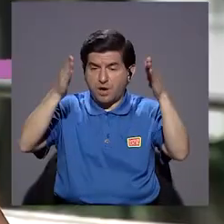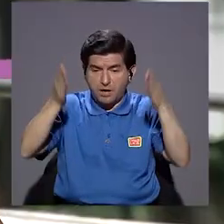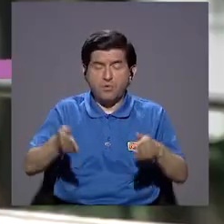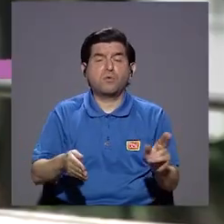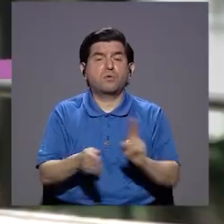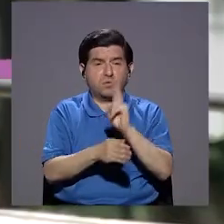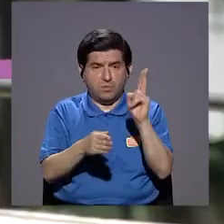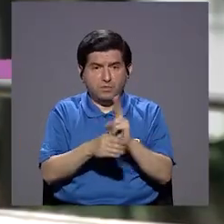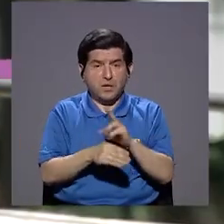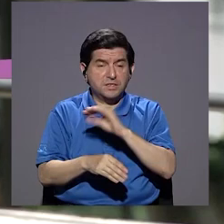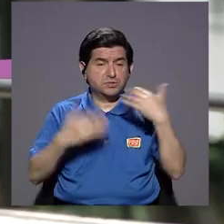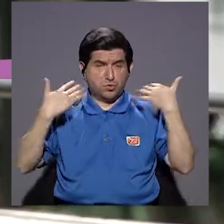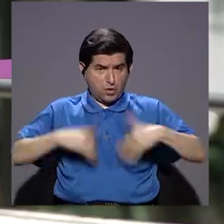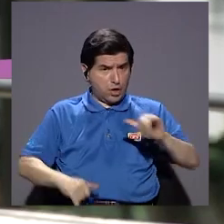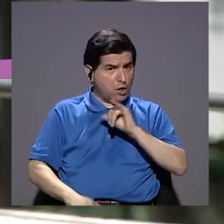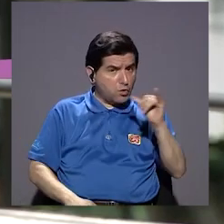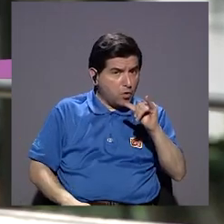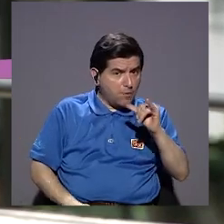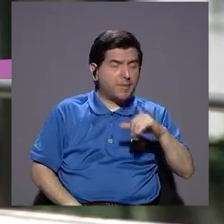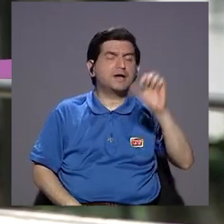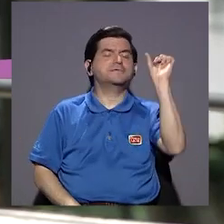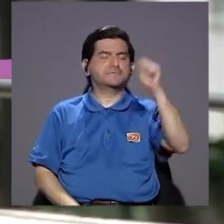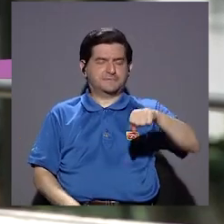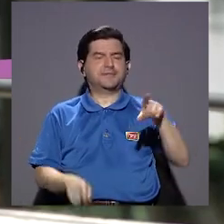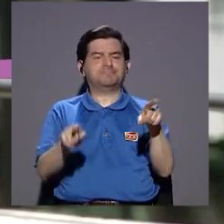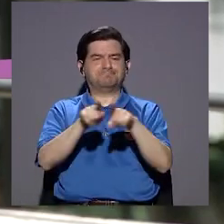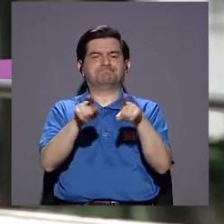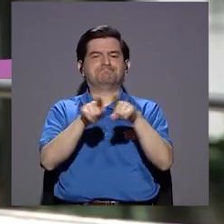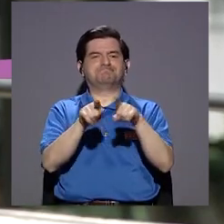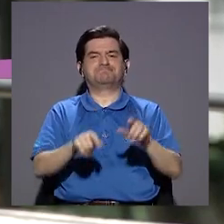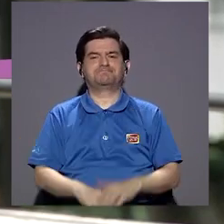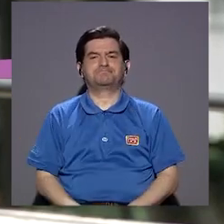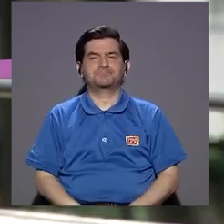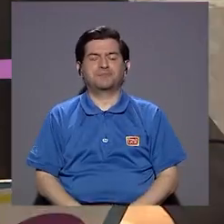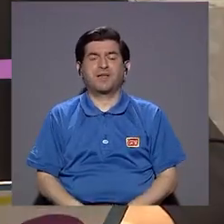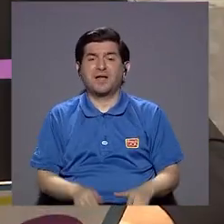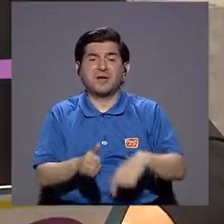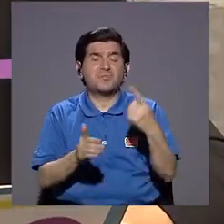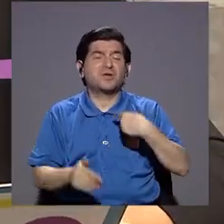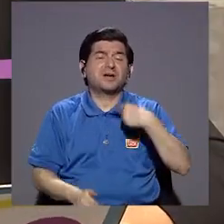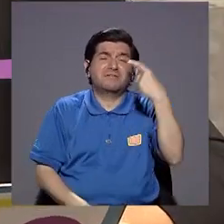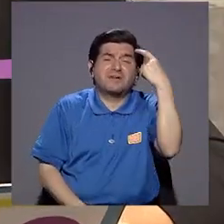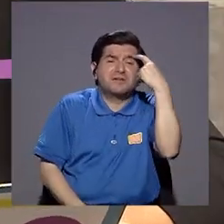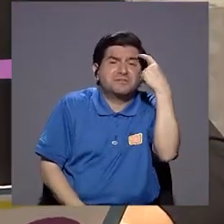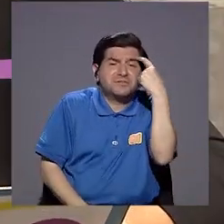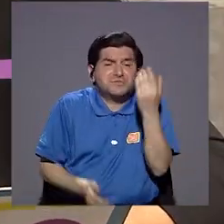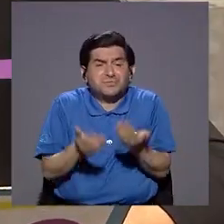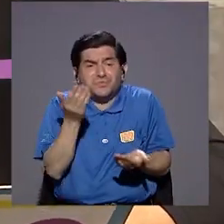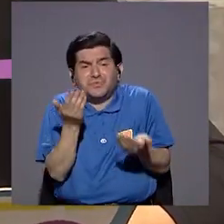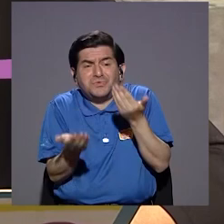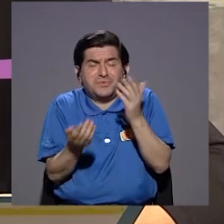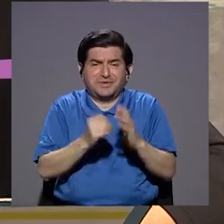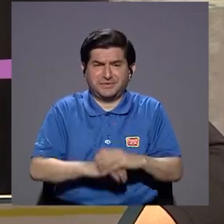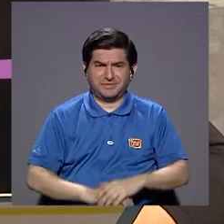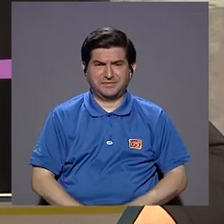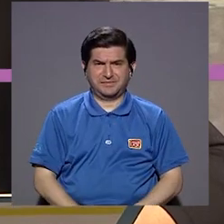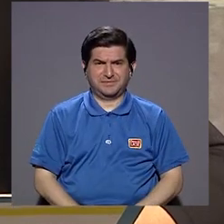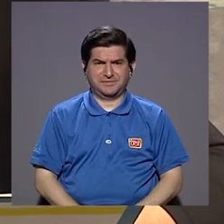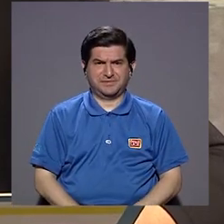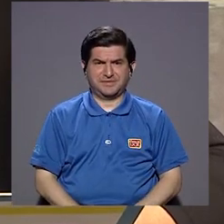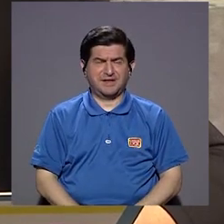mismos escritorios. Y con la misma ropa. Y con la ropa, sí. Sí, porque, sí, porque no, a veces uno piensa